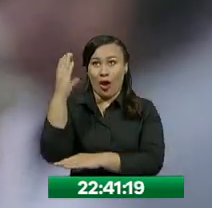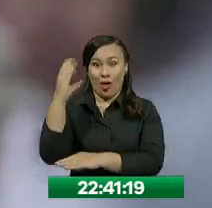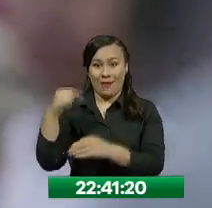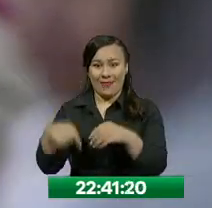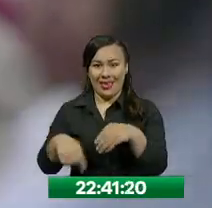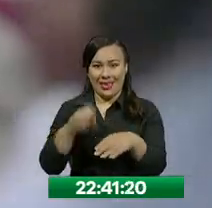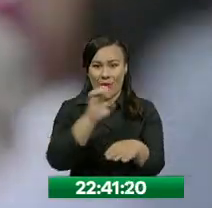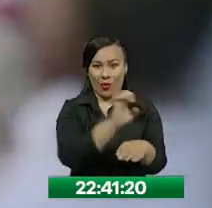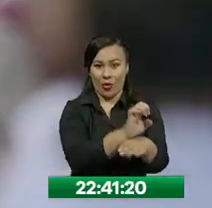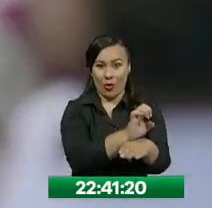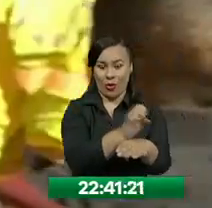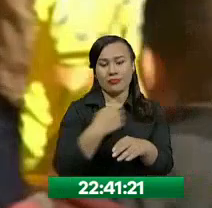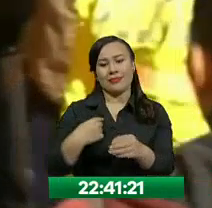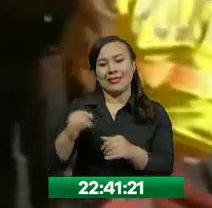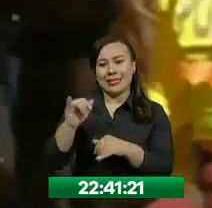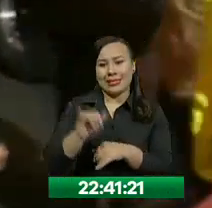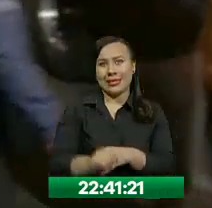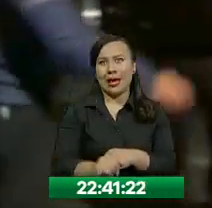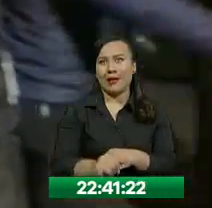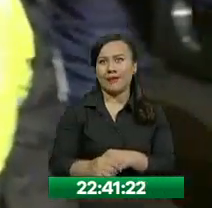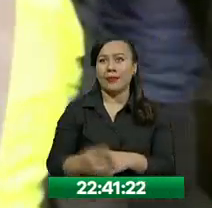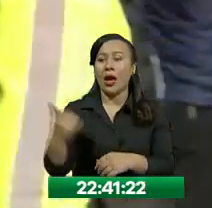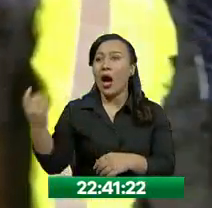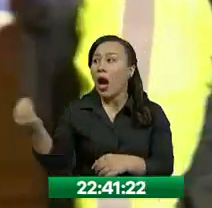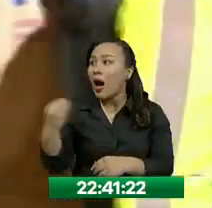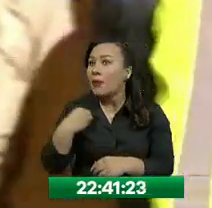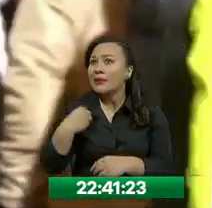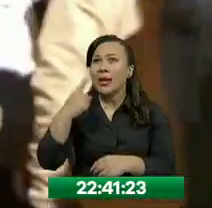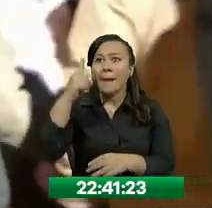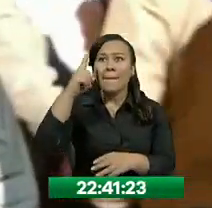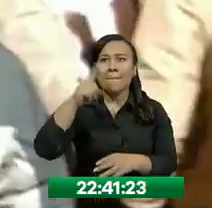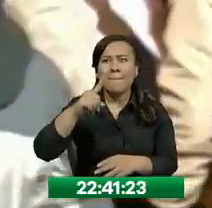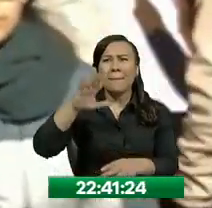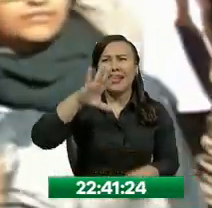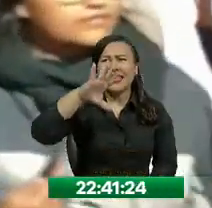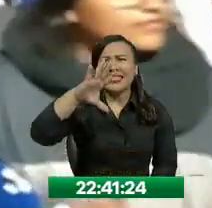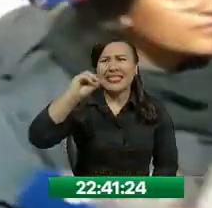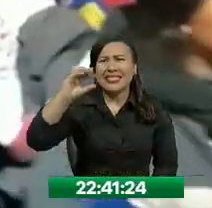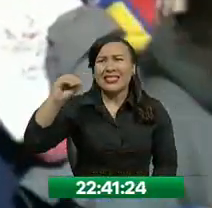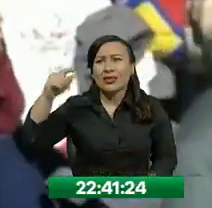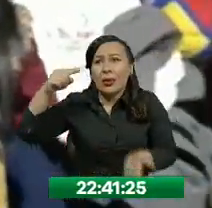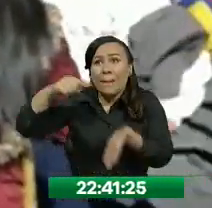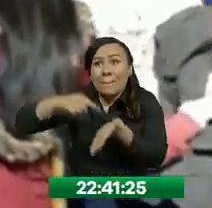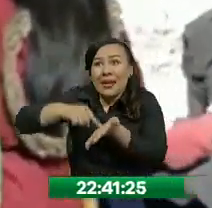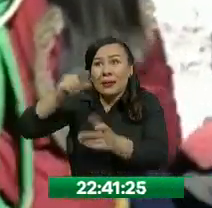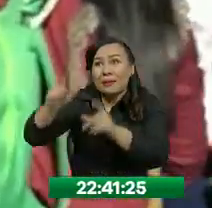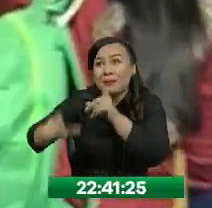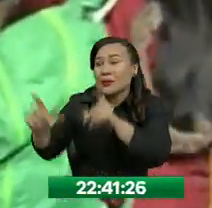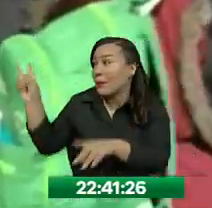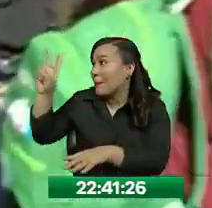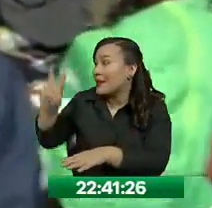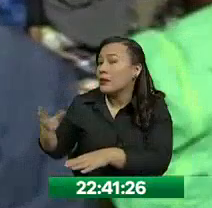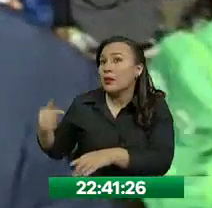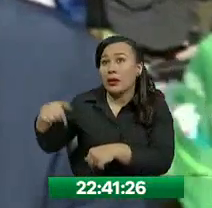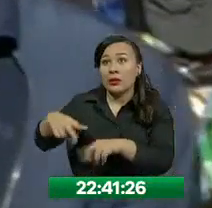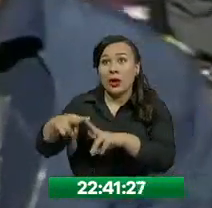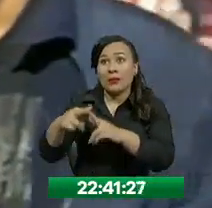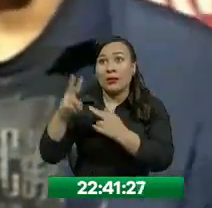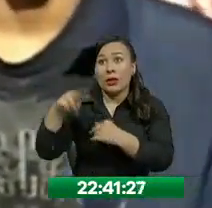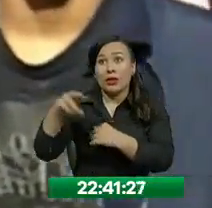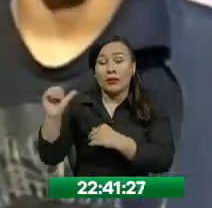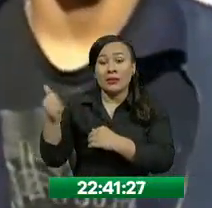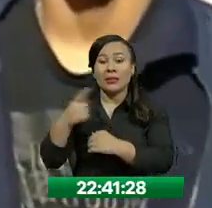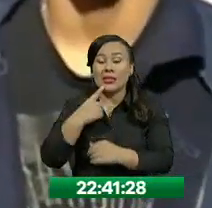entre Colombia y Ecuador, se ha contabilizado la entrada de 500.000 de venezolanos desde principios de 2018. Pero